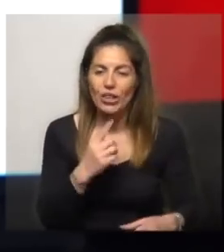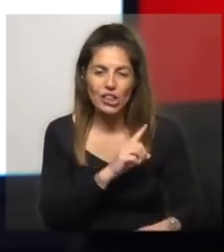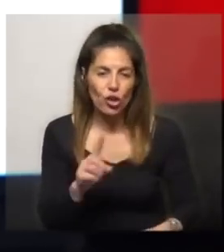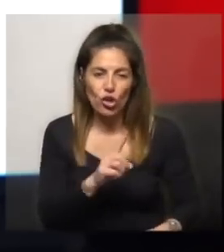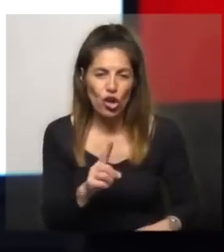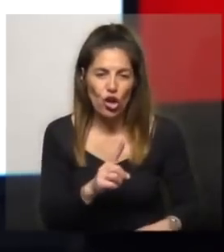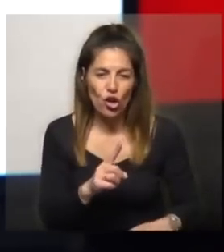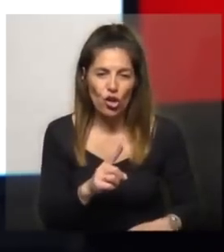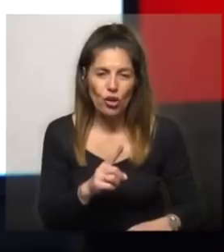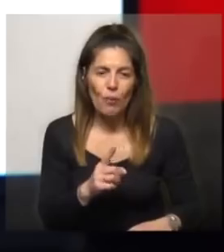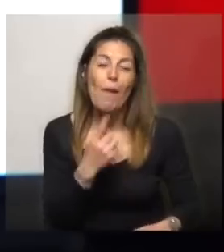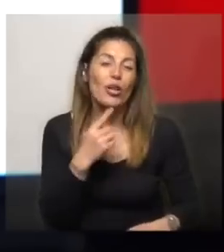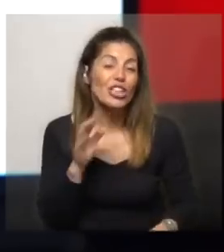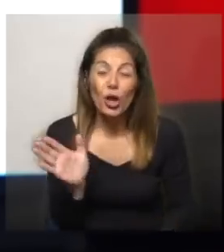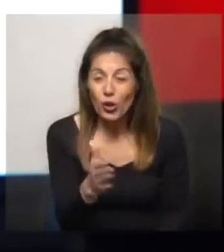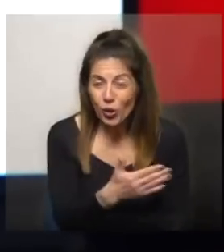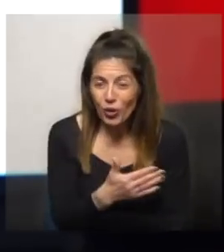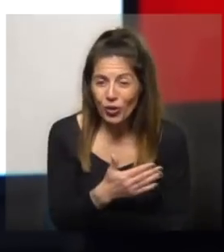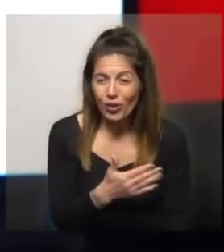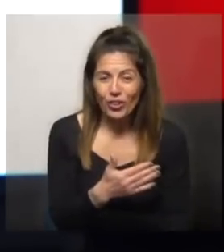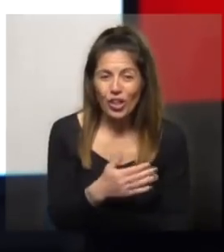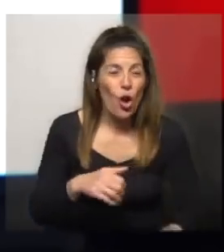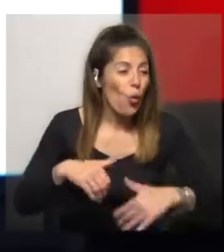lo de lo que político es todo entonces